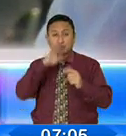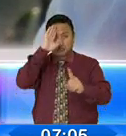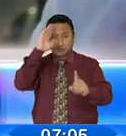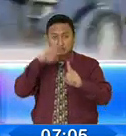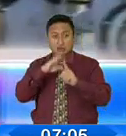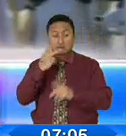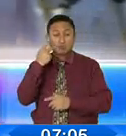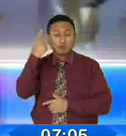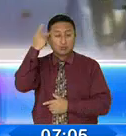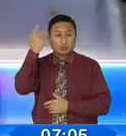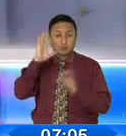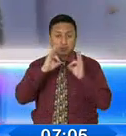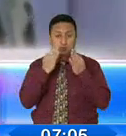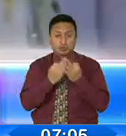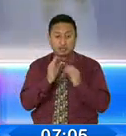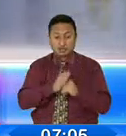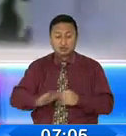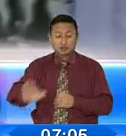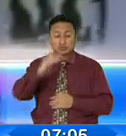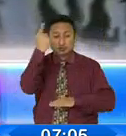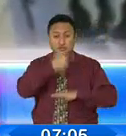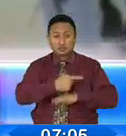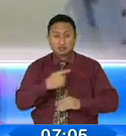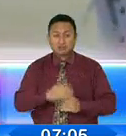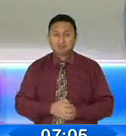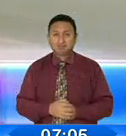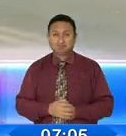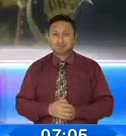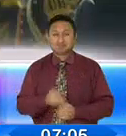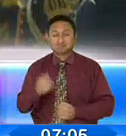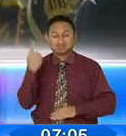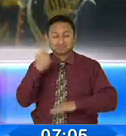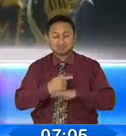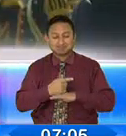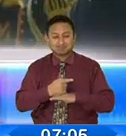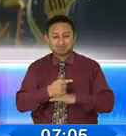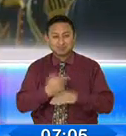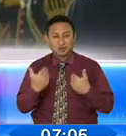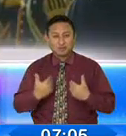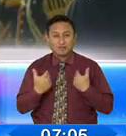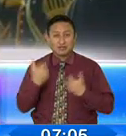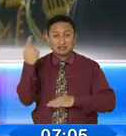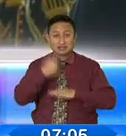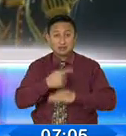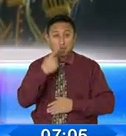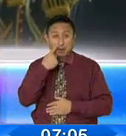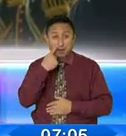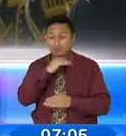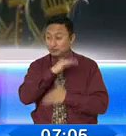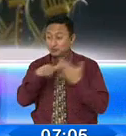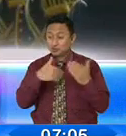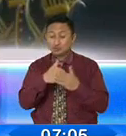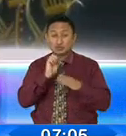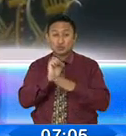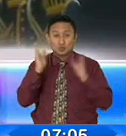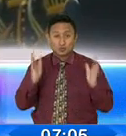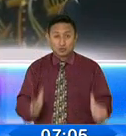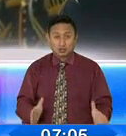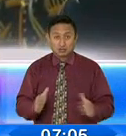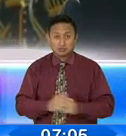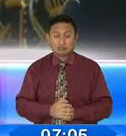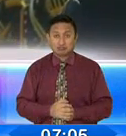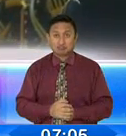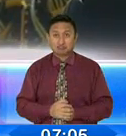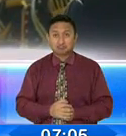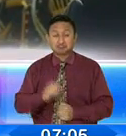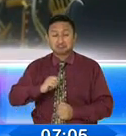de familia por su día. Desear un feliz Día del Padre para todos los ecuatorianos que